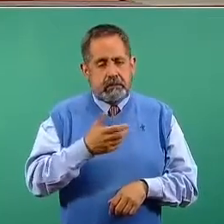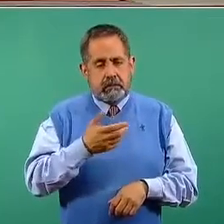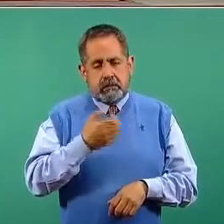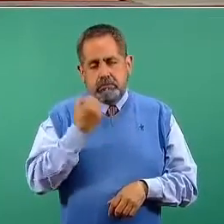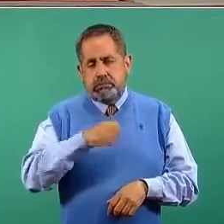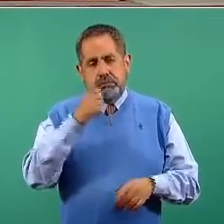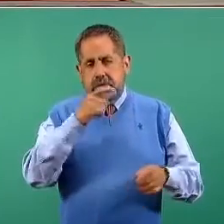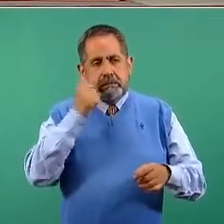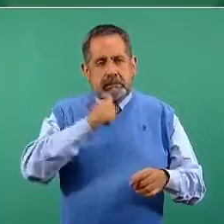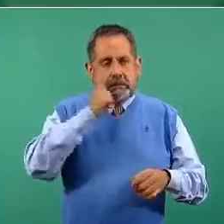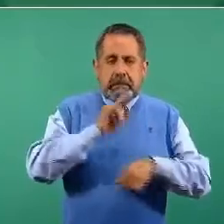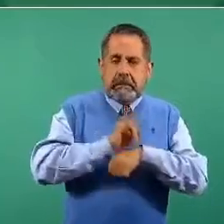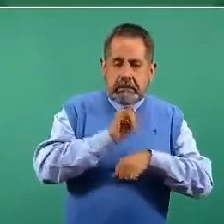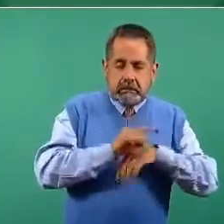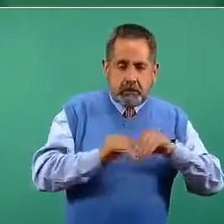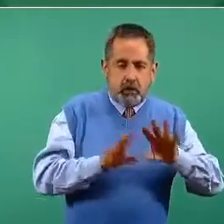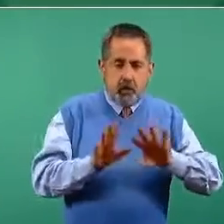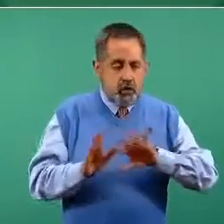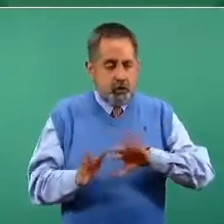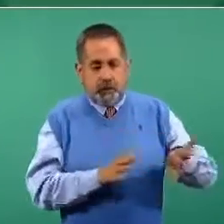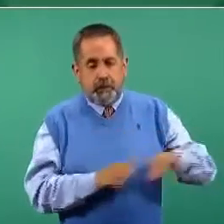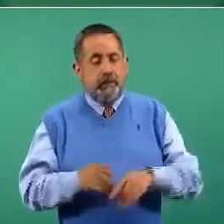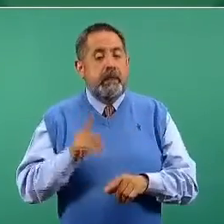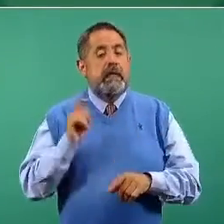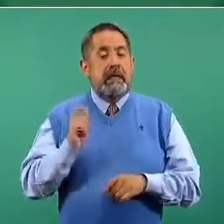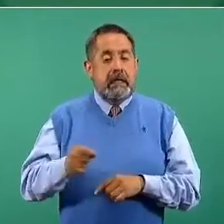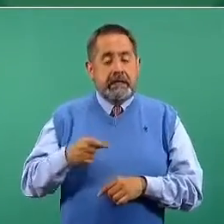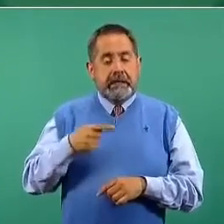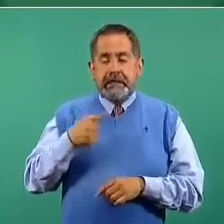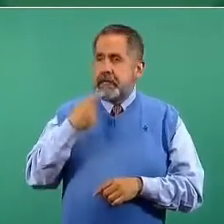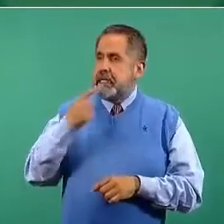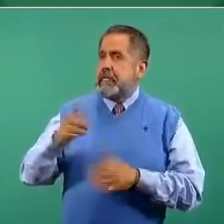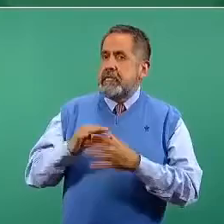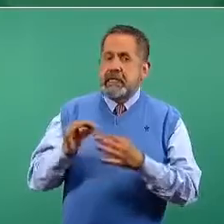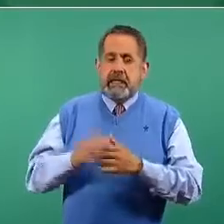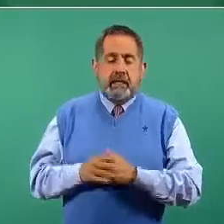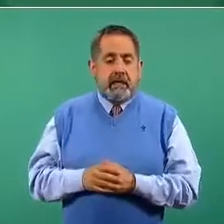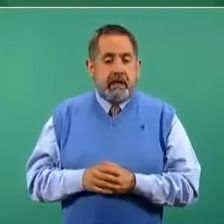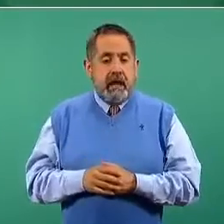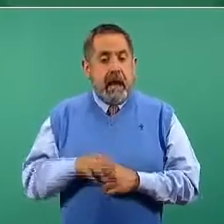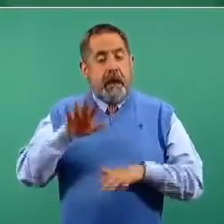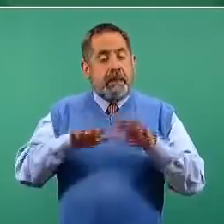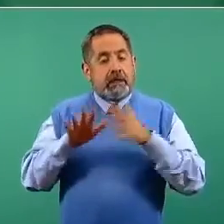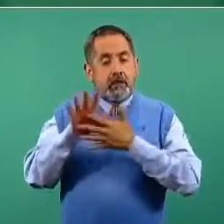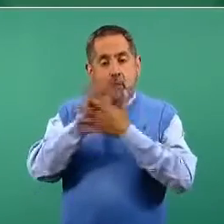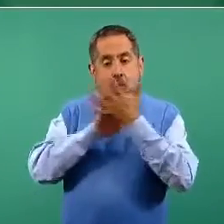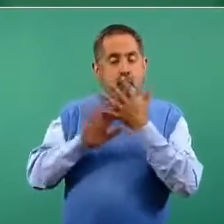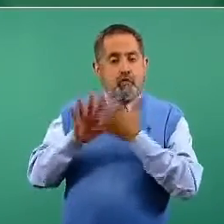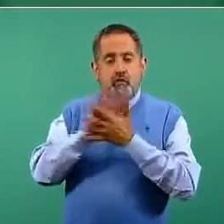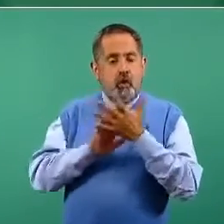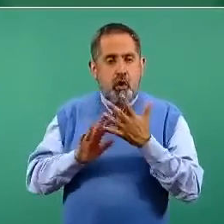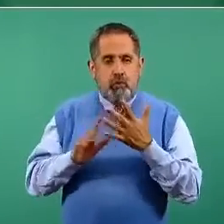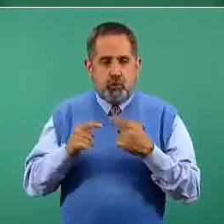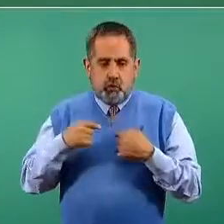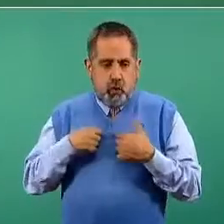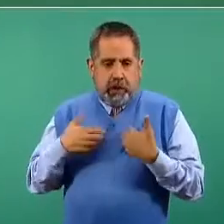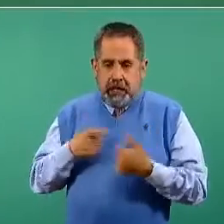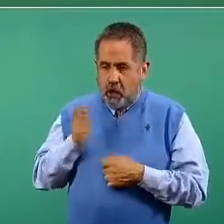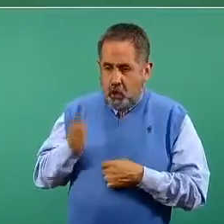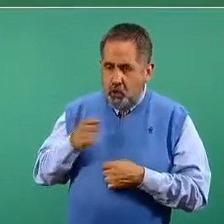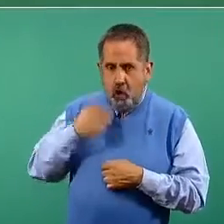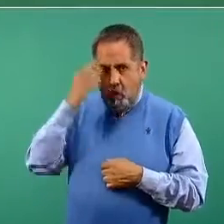experto. No me refiero a eso, me refiero incluso a la confusión involuntaria, a veces